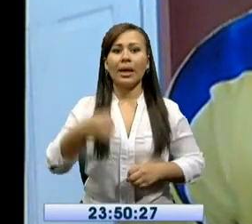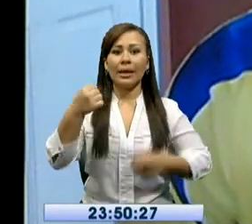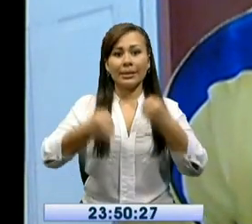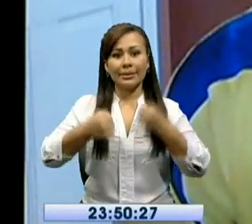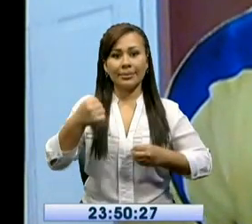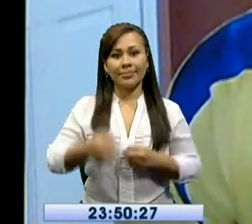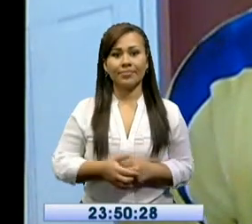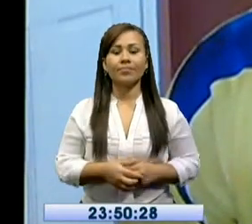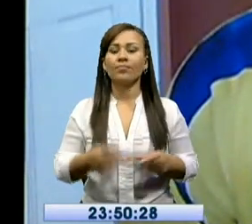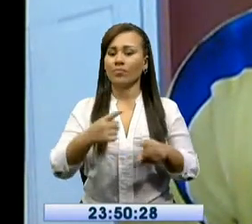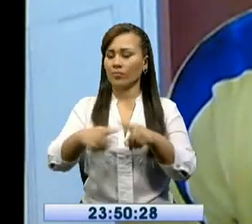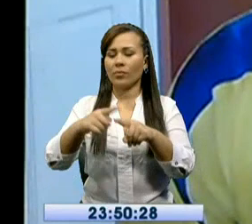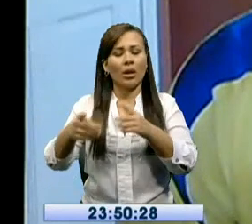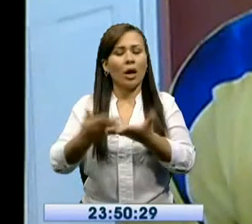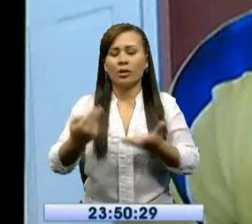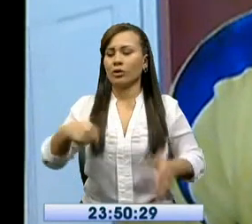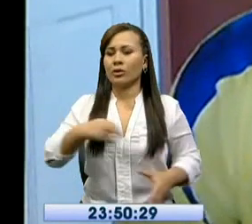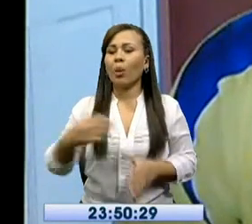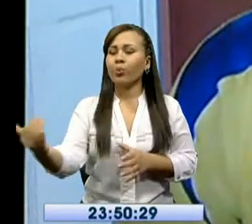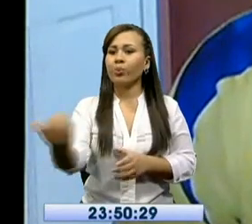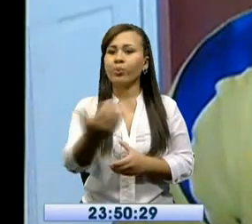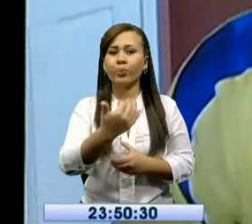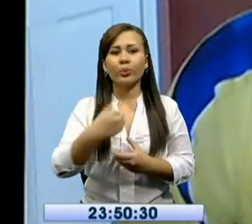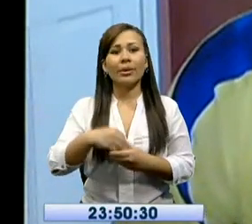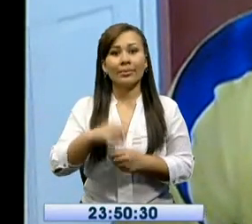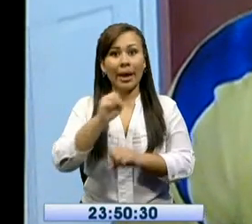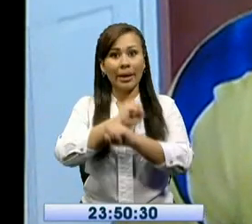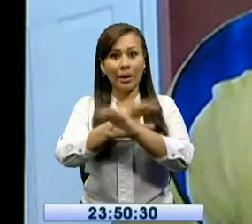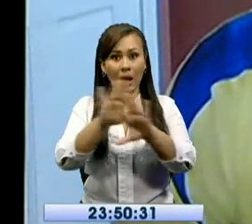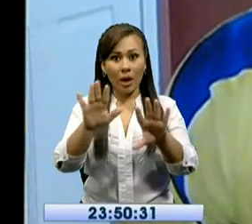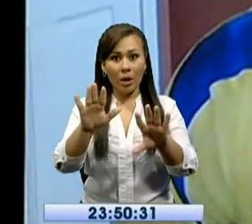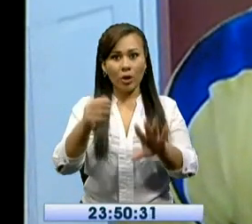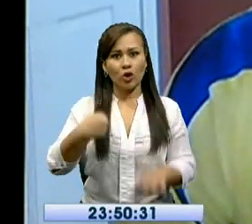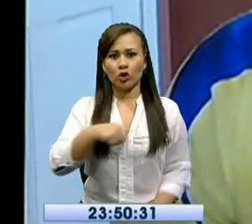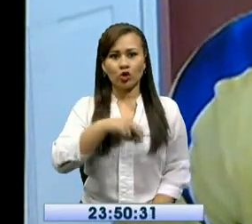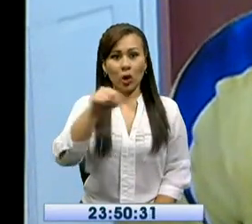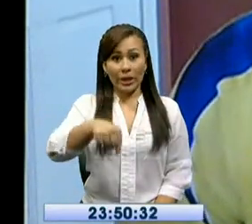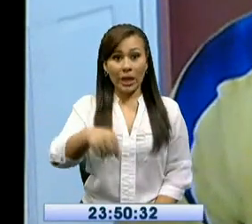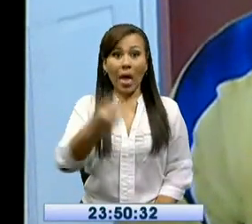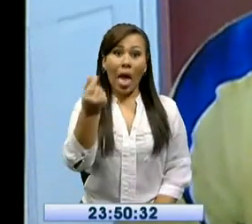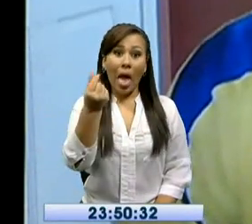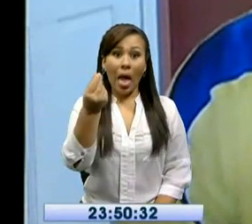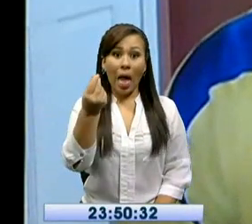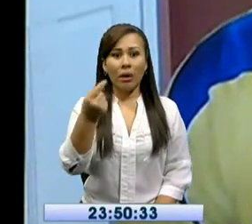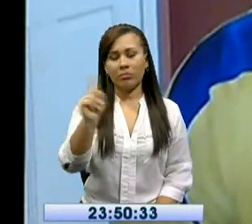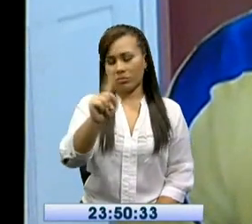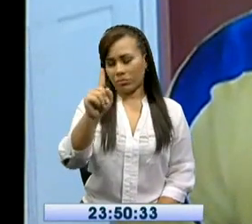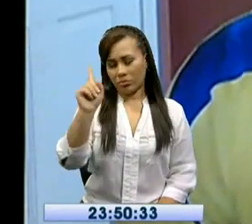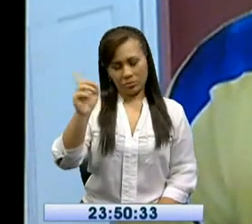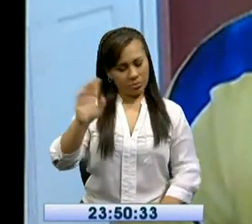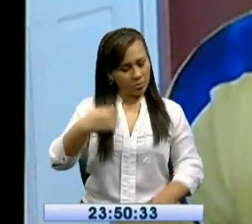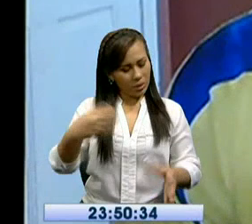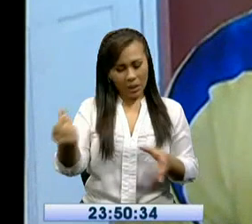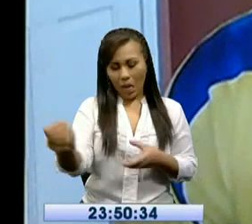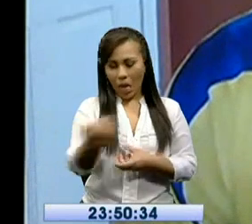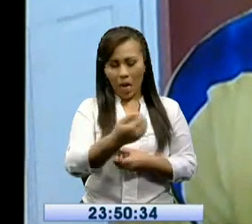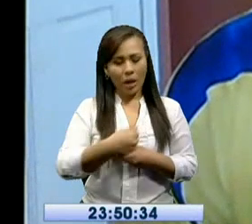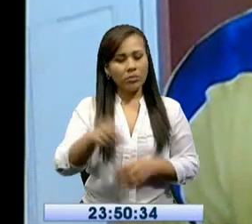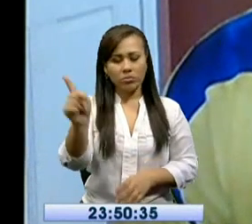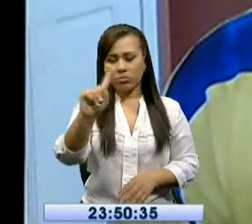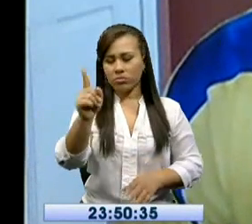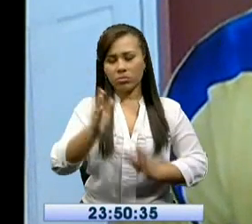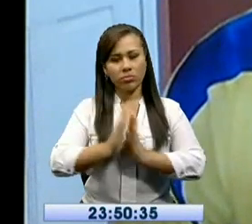bebés, en fin, un sinnúmero de cosas. Queda claro, excepto dinero. Para evitar cualquier inconveniente, no se